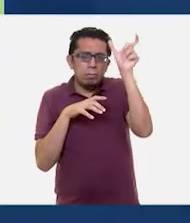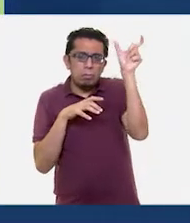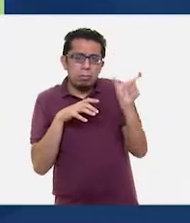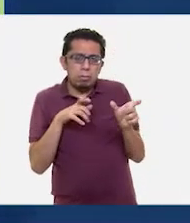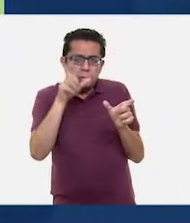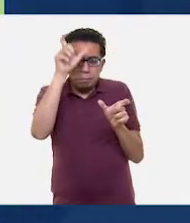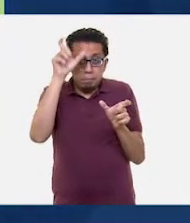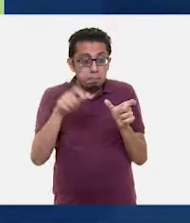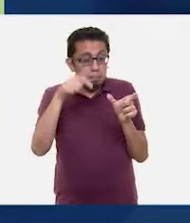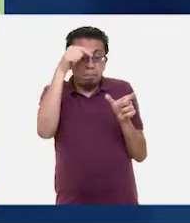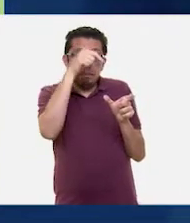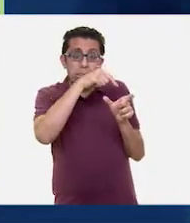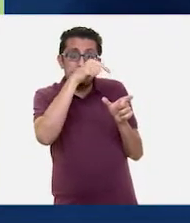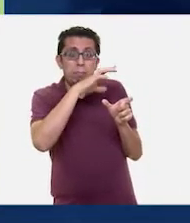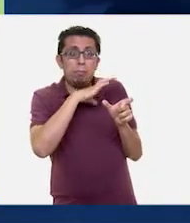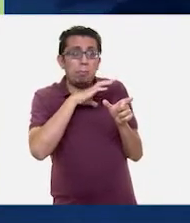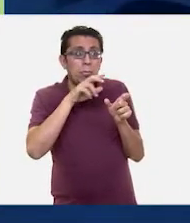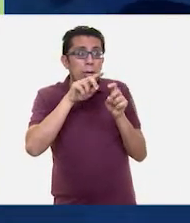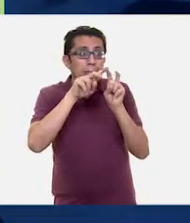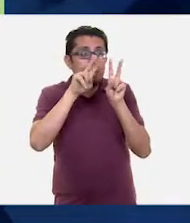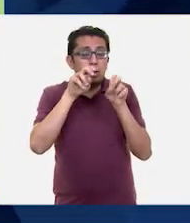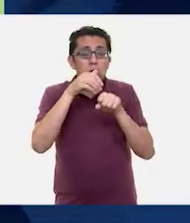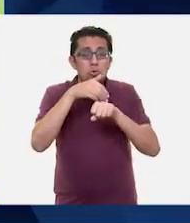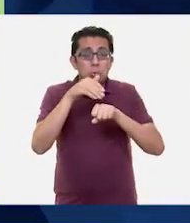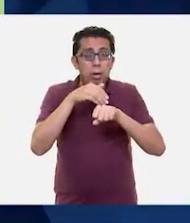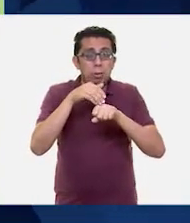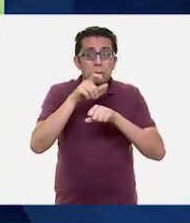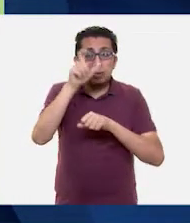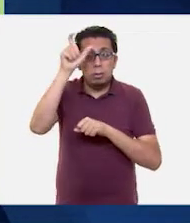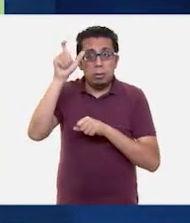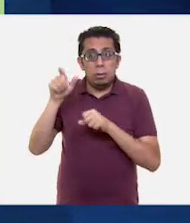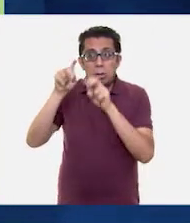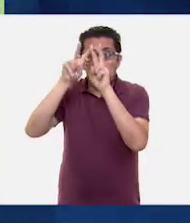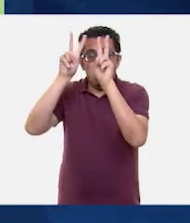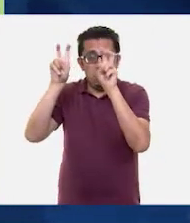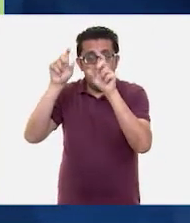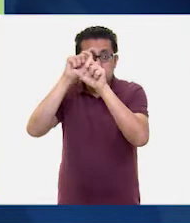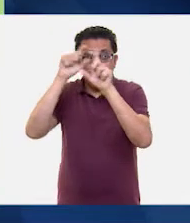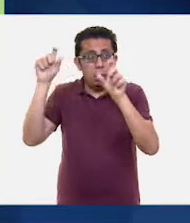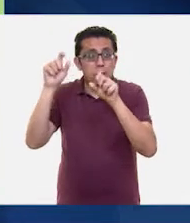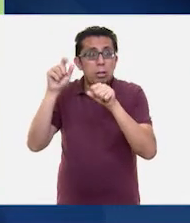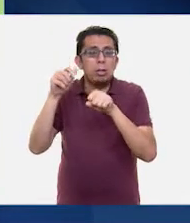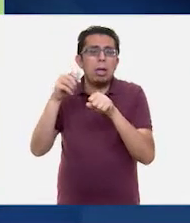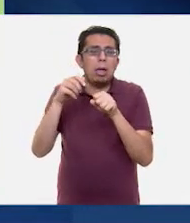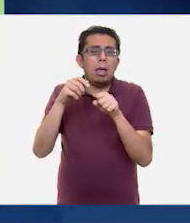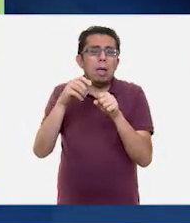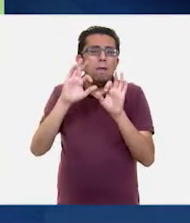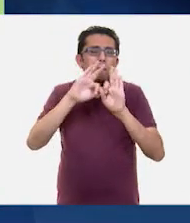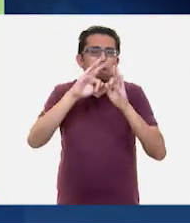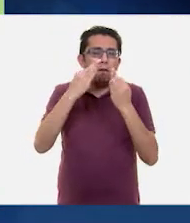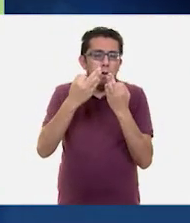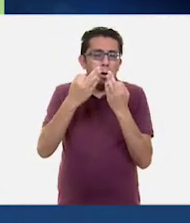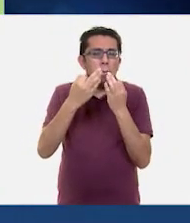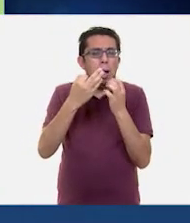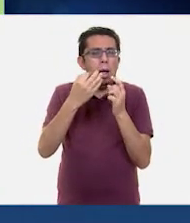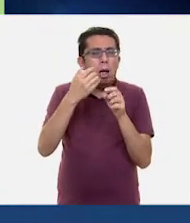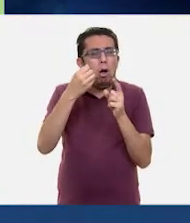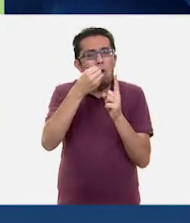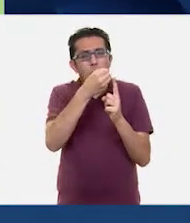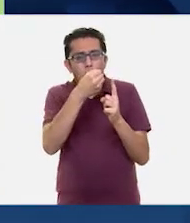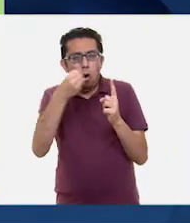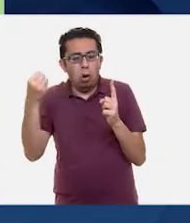la primera columna tiene como título números y en la segunda, sucesión de figuras. En la tabla se